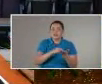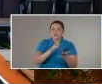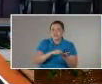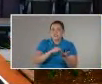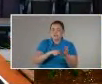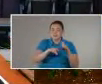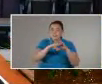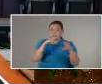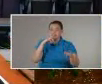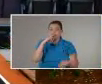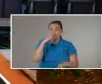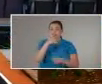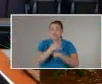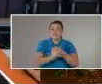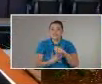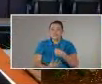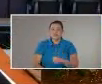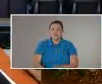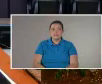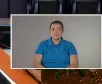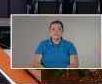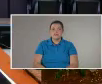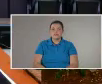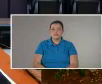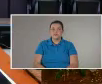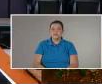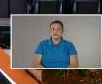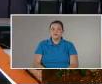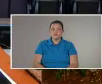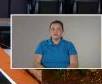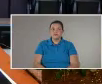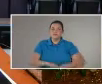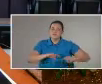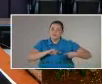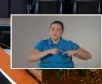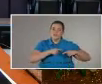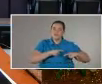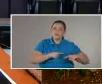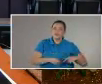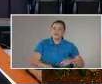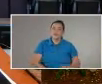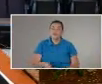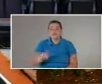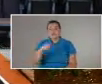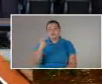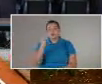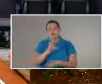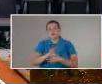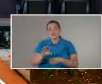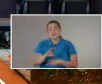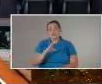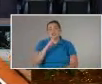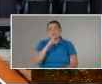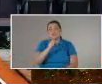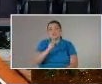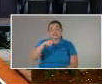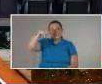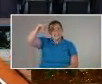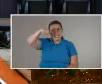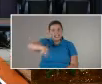sangre. Y pues duele, ¿no? Pero otra cosa es permanecer en esa